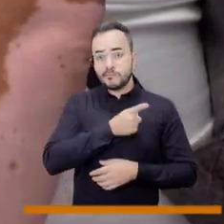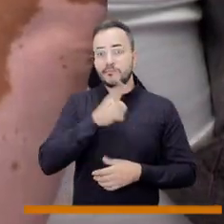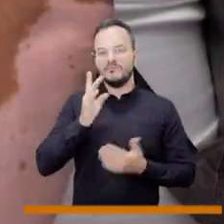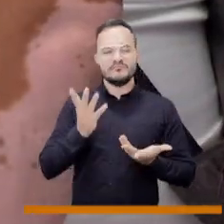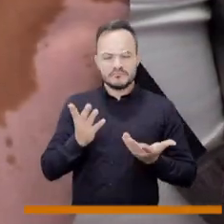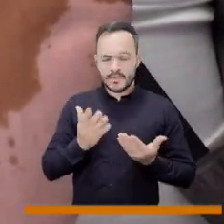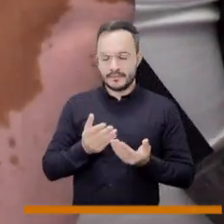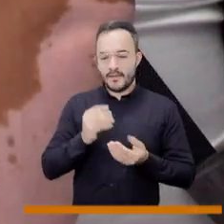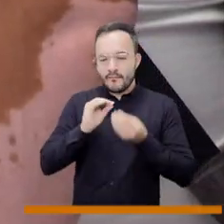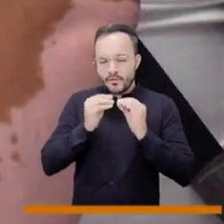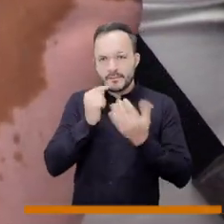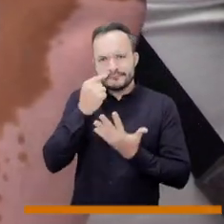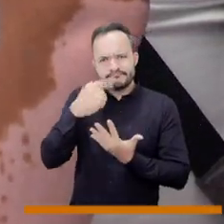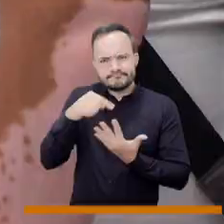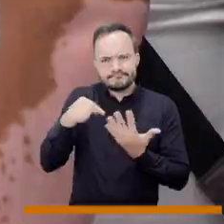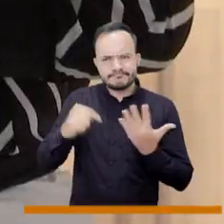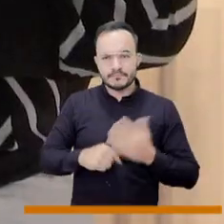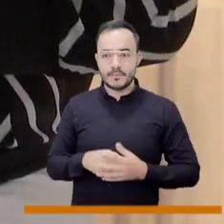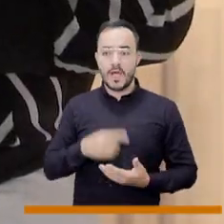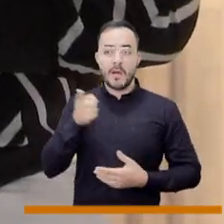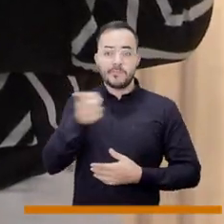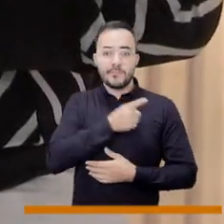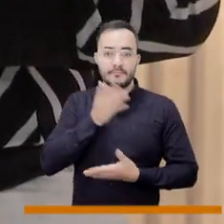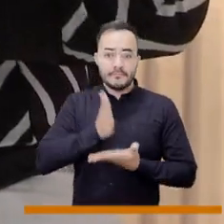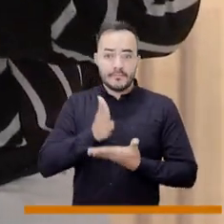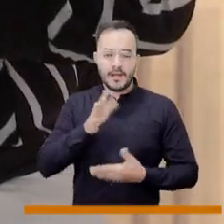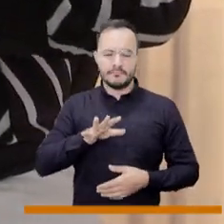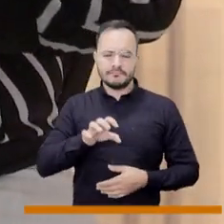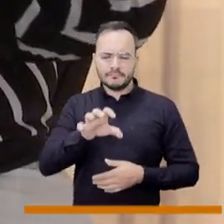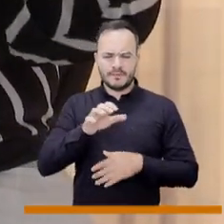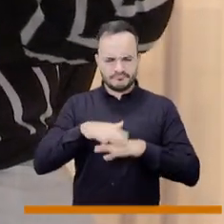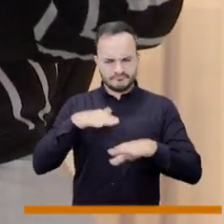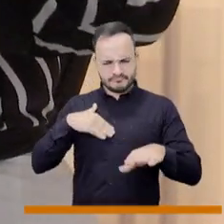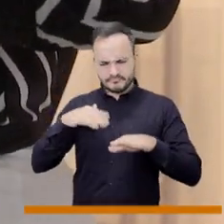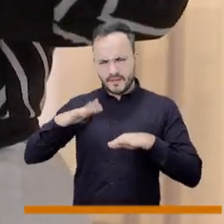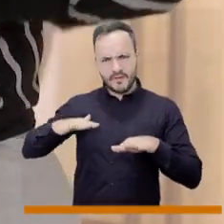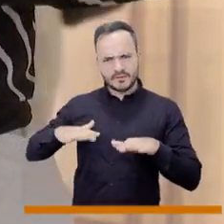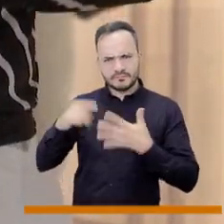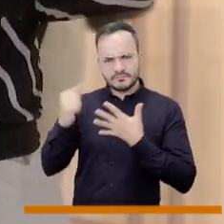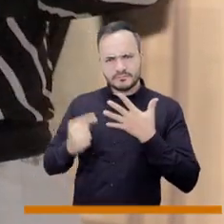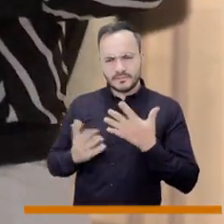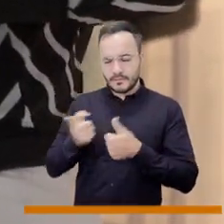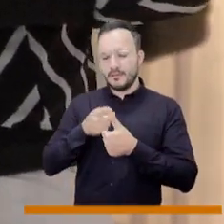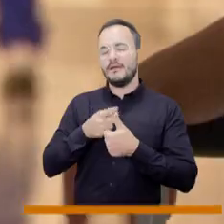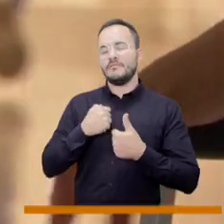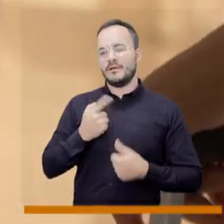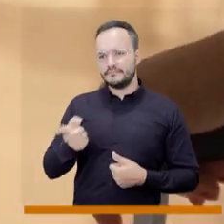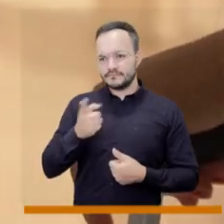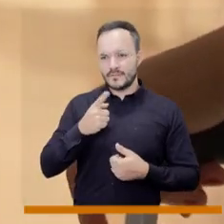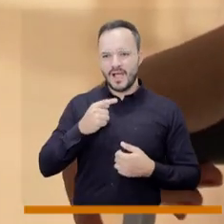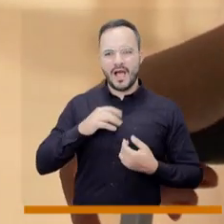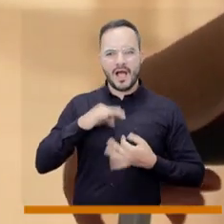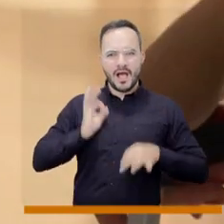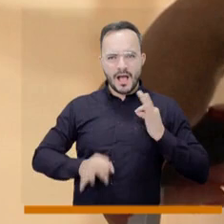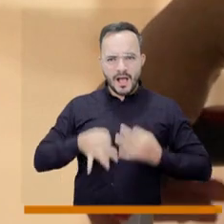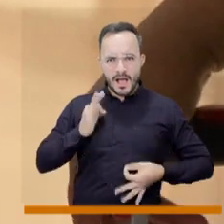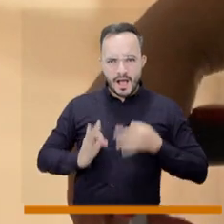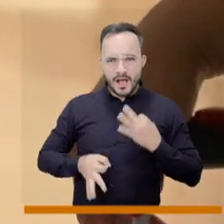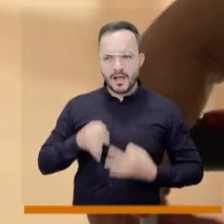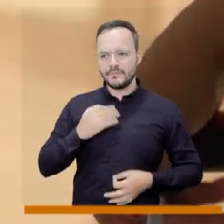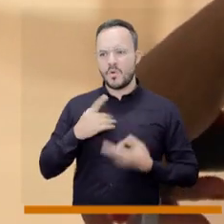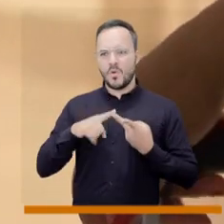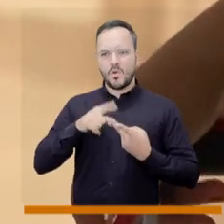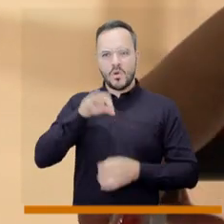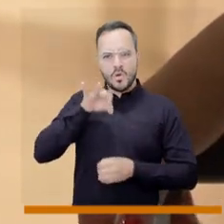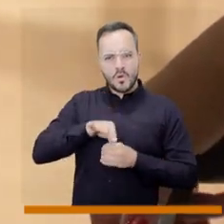Entonces, en la misma enfermedad encontramos factores de riesgo relacionados con las hormonas, factores de riesgo relacionados con la genética